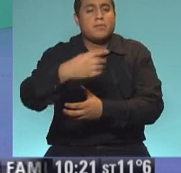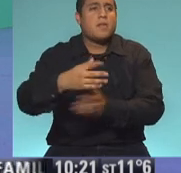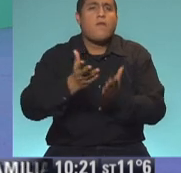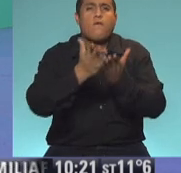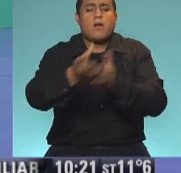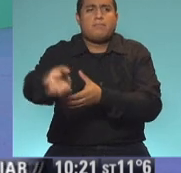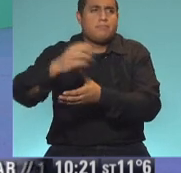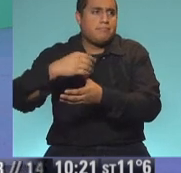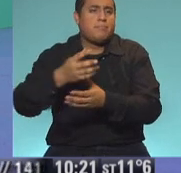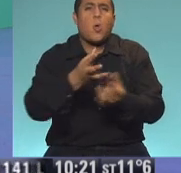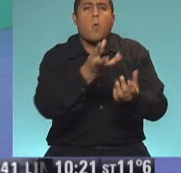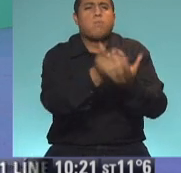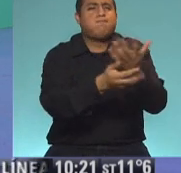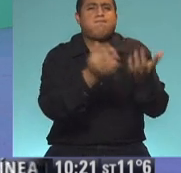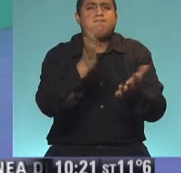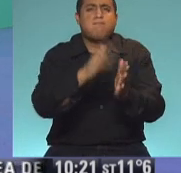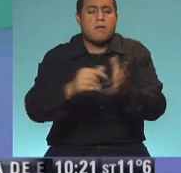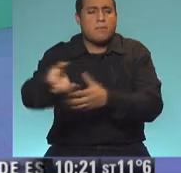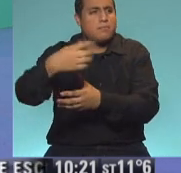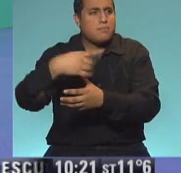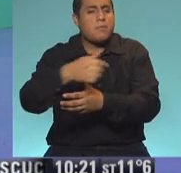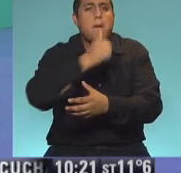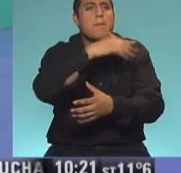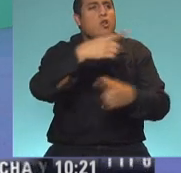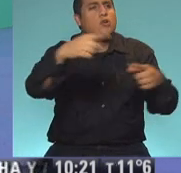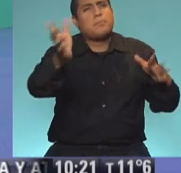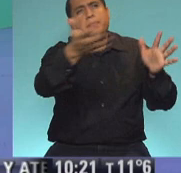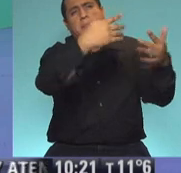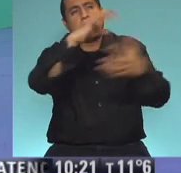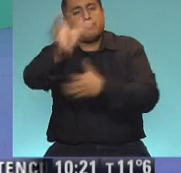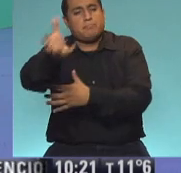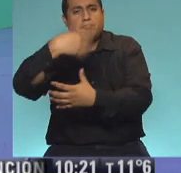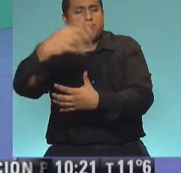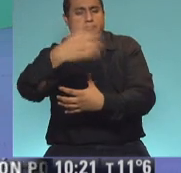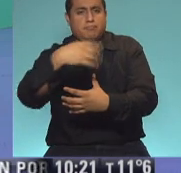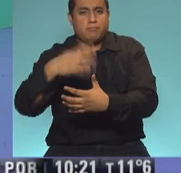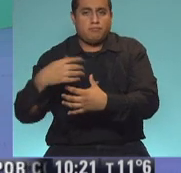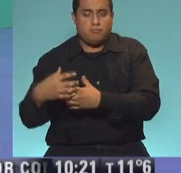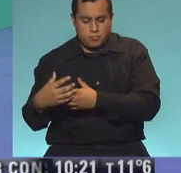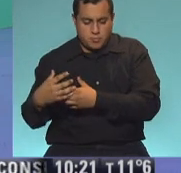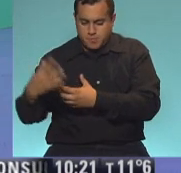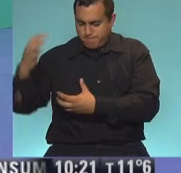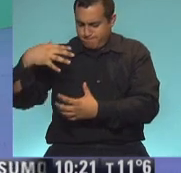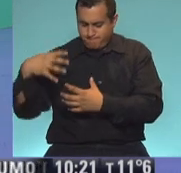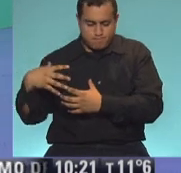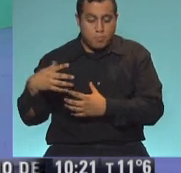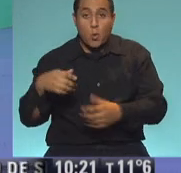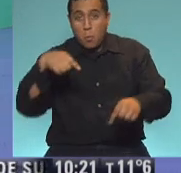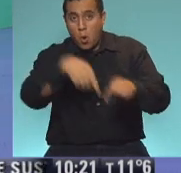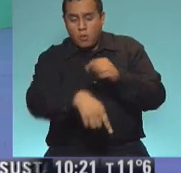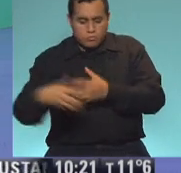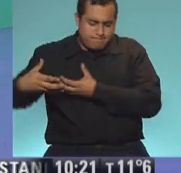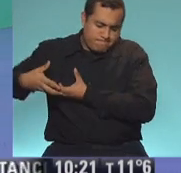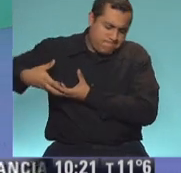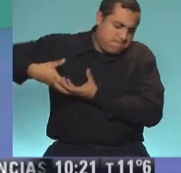espuma, el mar, las cosas que vuelan adentro y lo va volcando en el pozo que hizo.